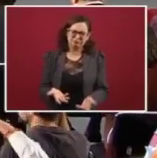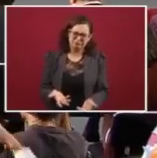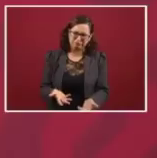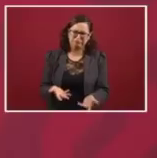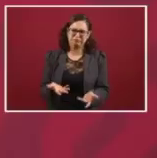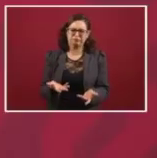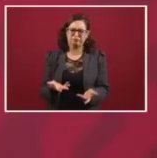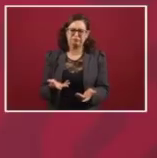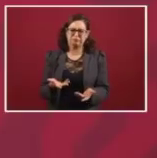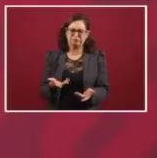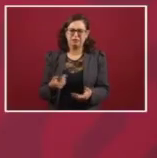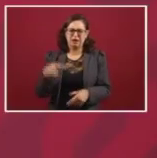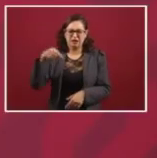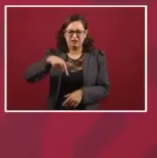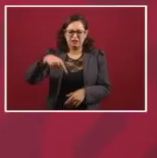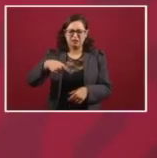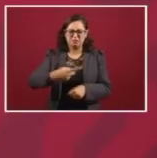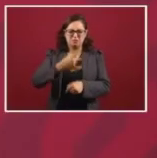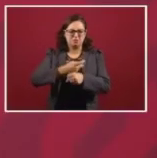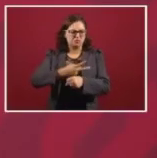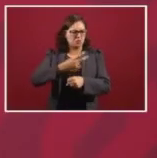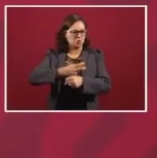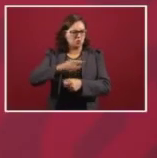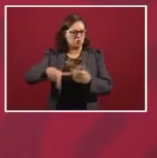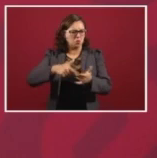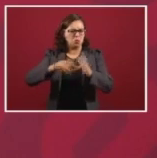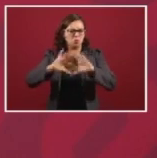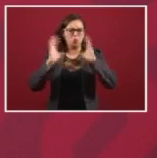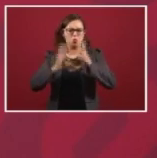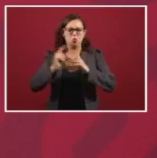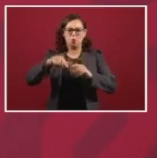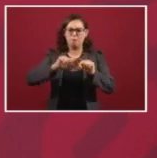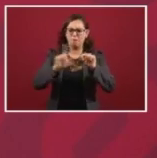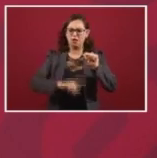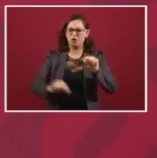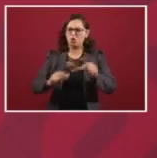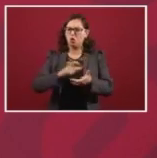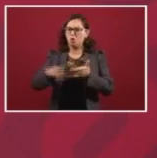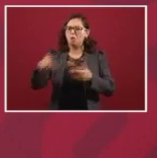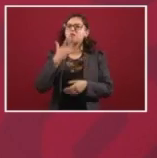primero, segundo lugar en compra de gasolina en el mundo.